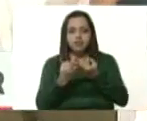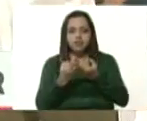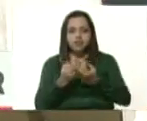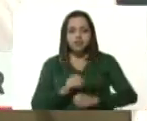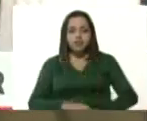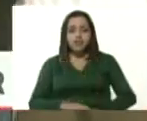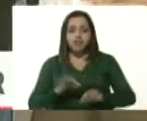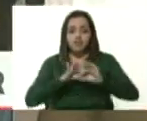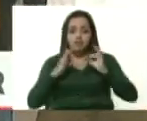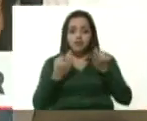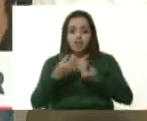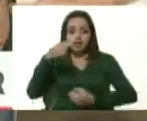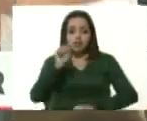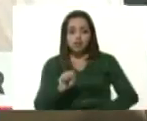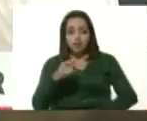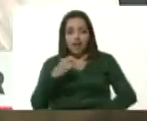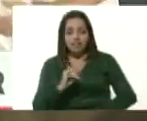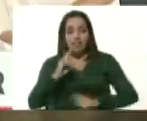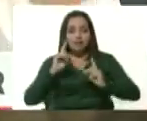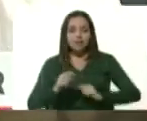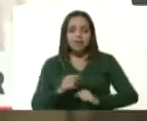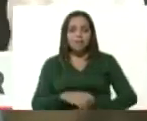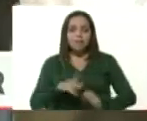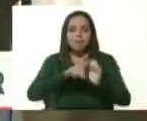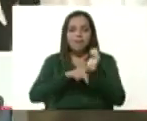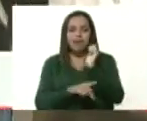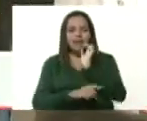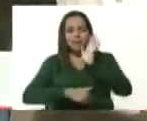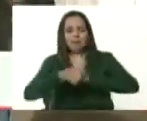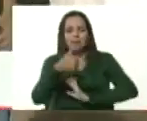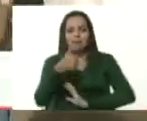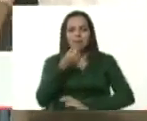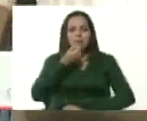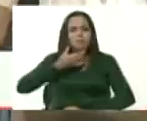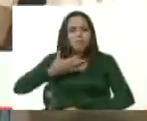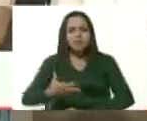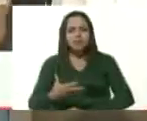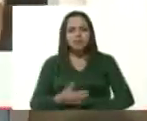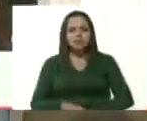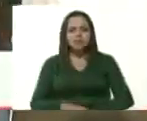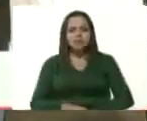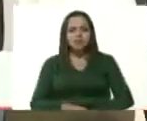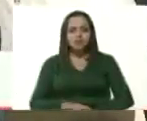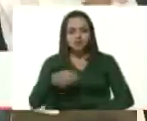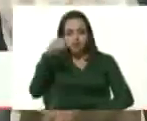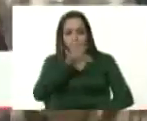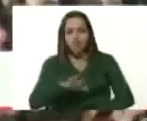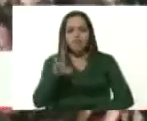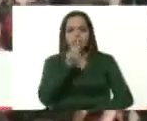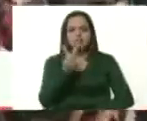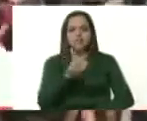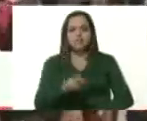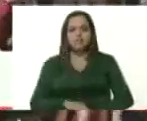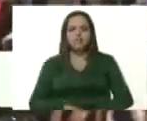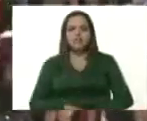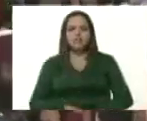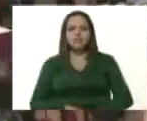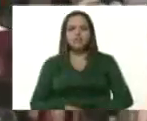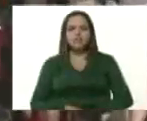sur, va a tener probablemente el parque más maravilloso, más bello de toda Venezuela,